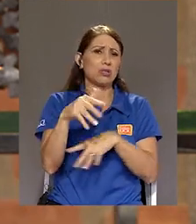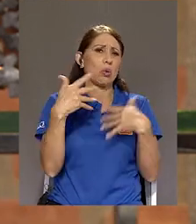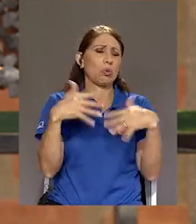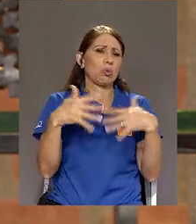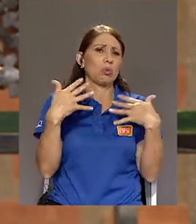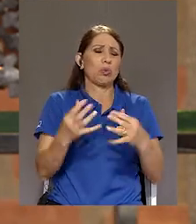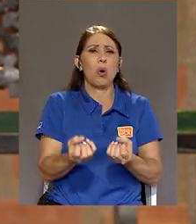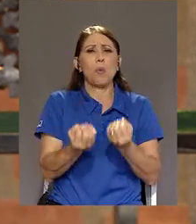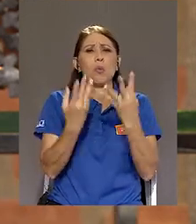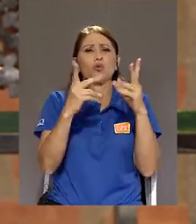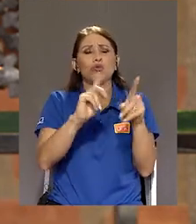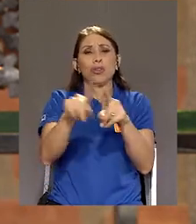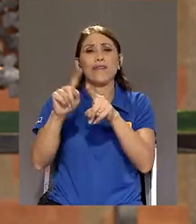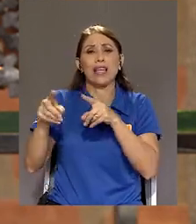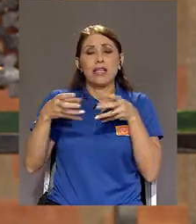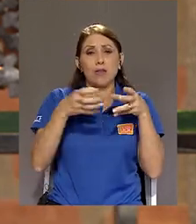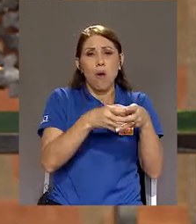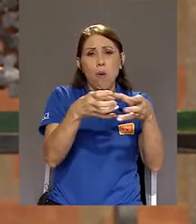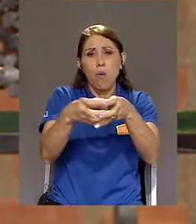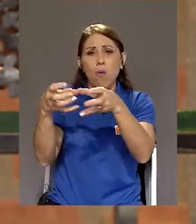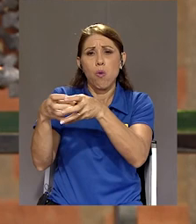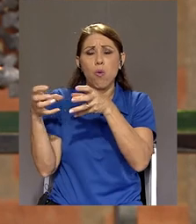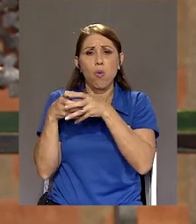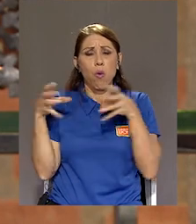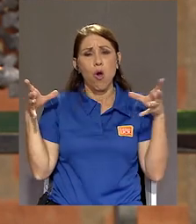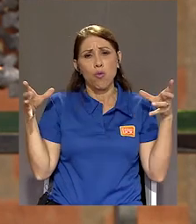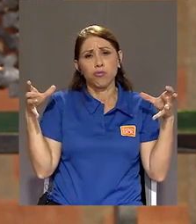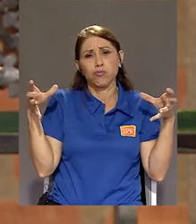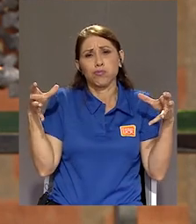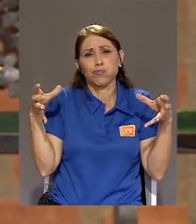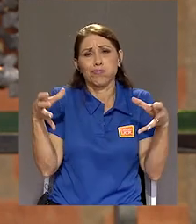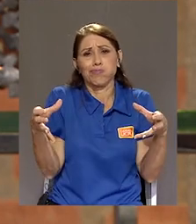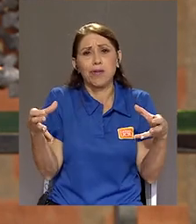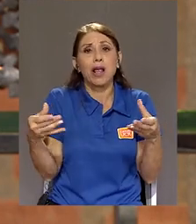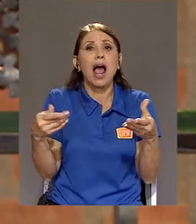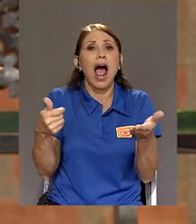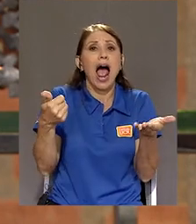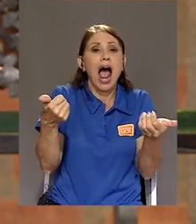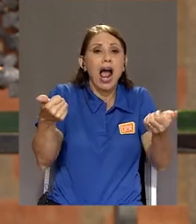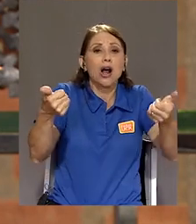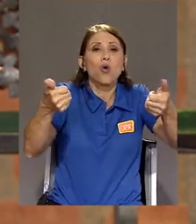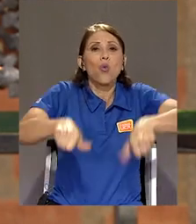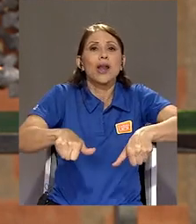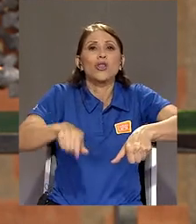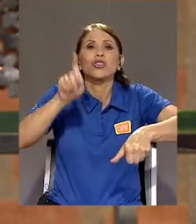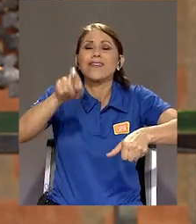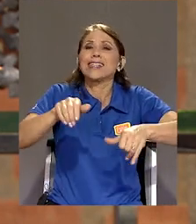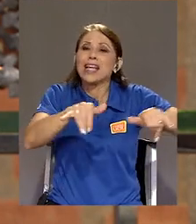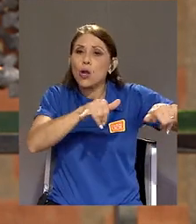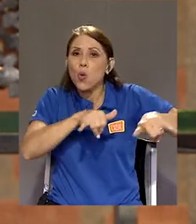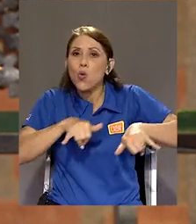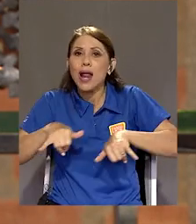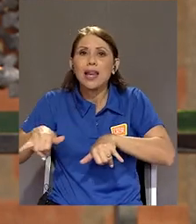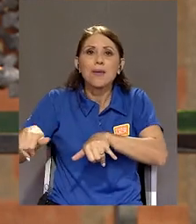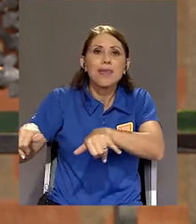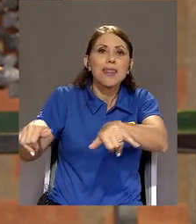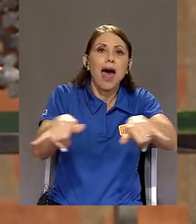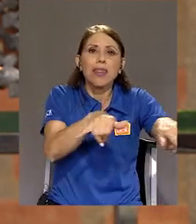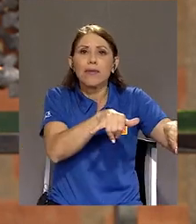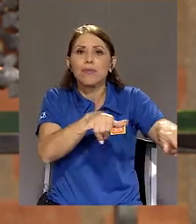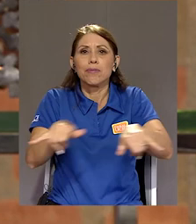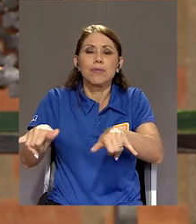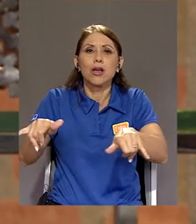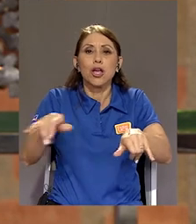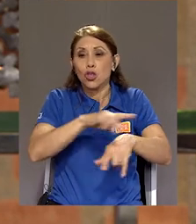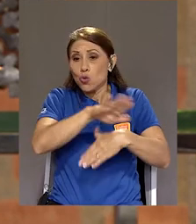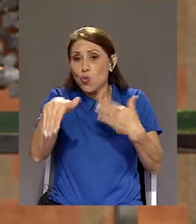de reunión de gentes donde los acuerdos debían ser por unanimidad, por consenso, y